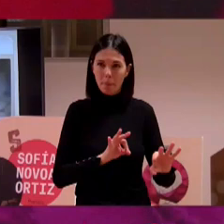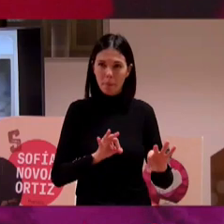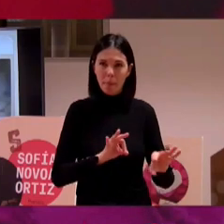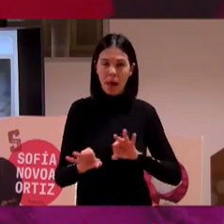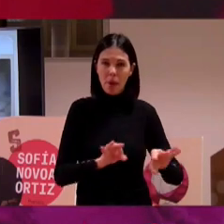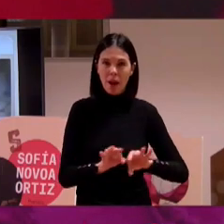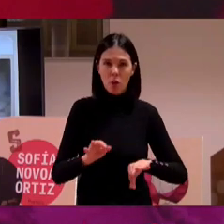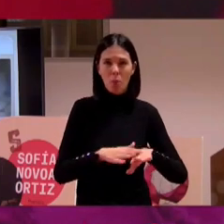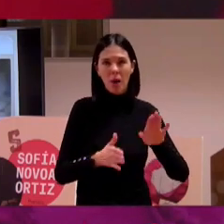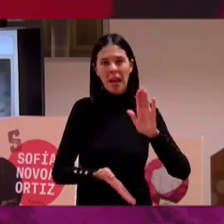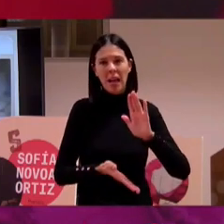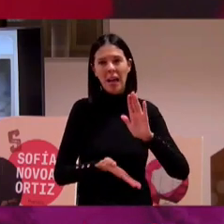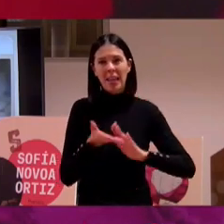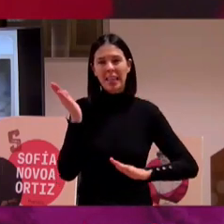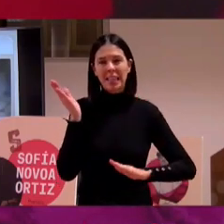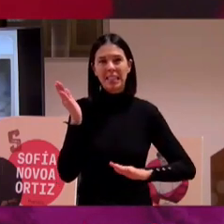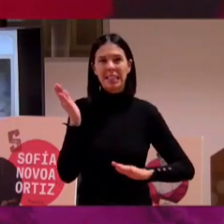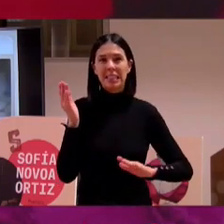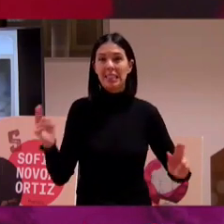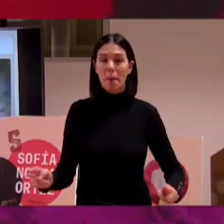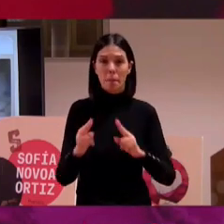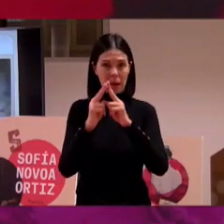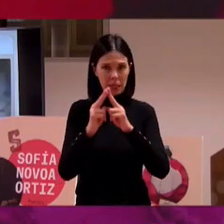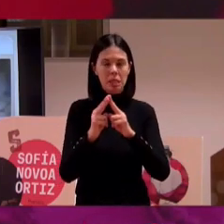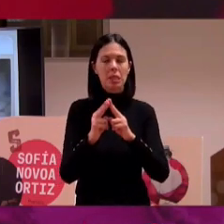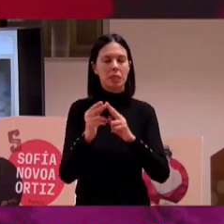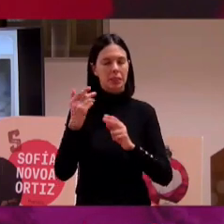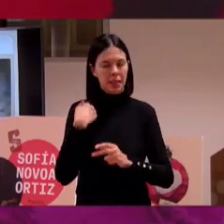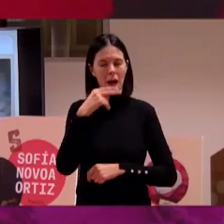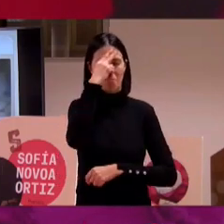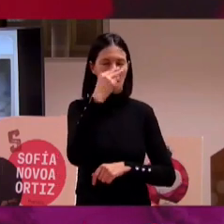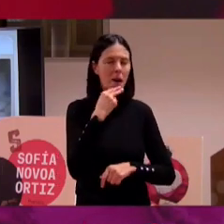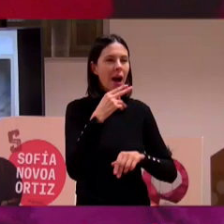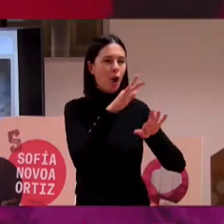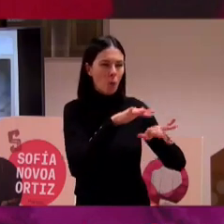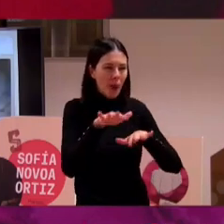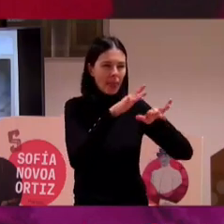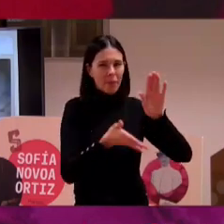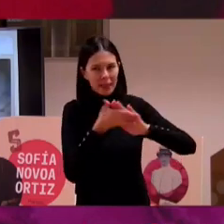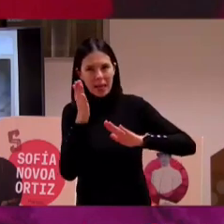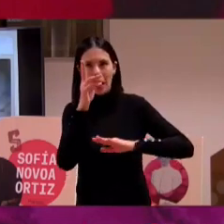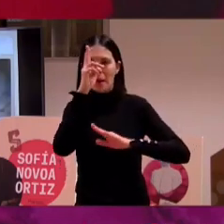preparándose para ir a París, convéncese ao seu pai para irse a París e demais.